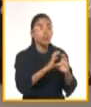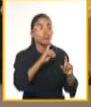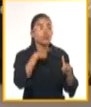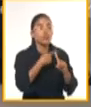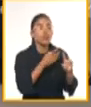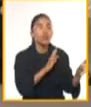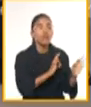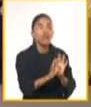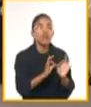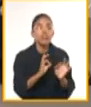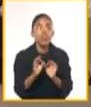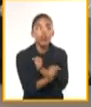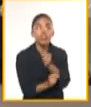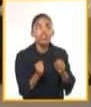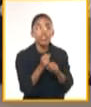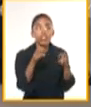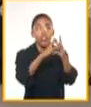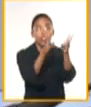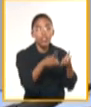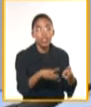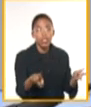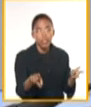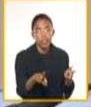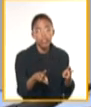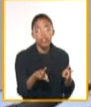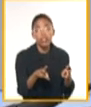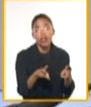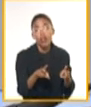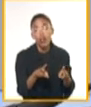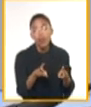red para la protección y comunicaciones, pero incluso en esa línea